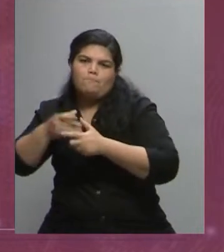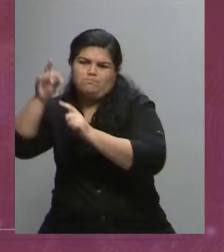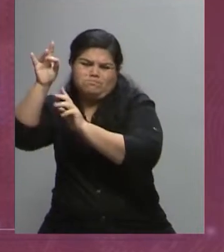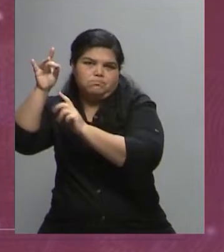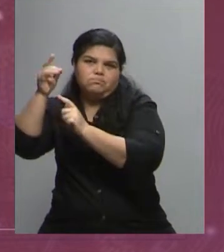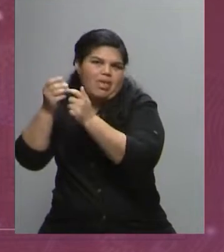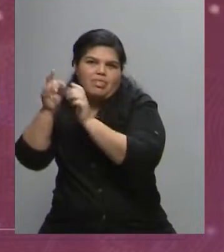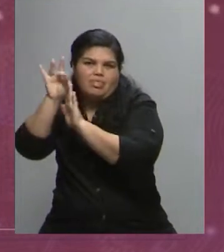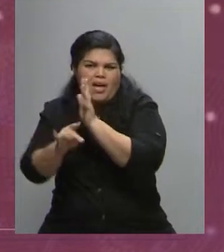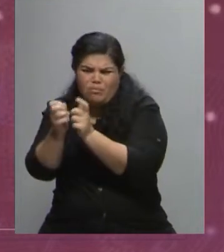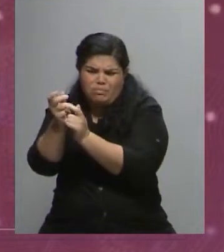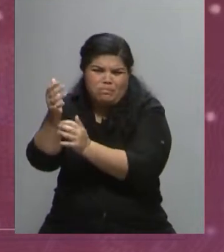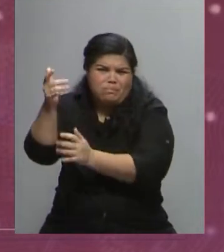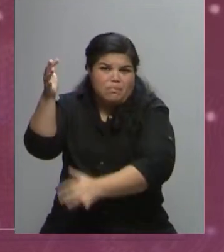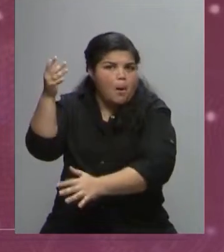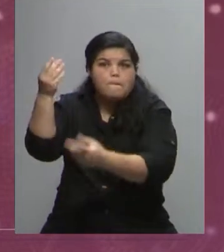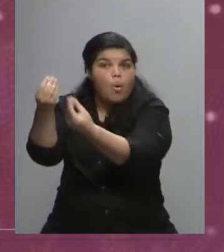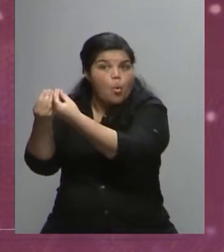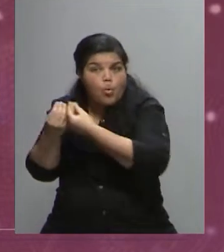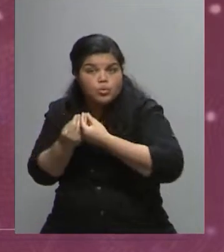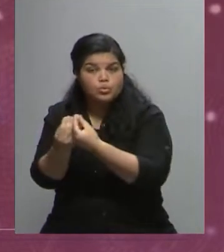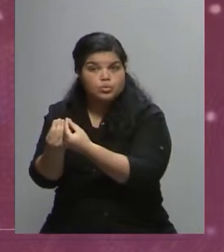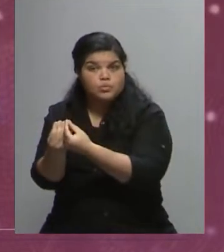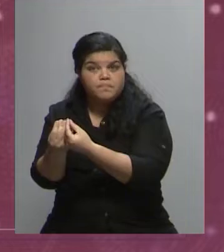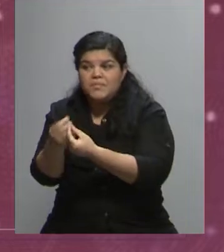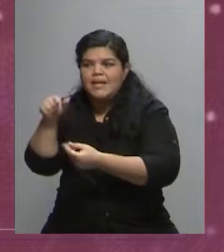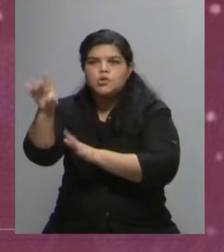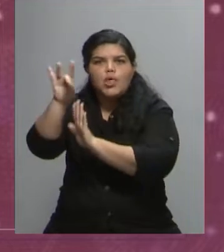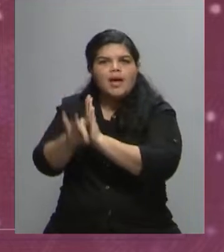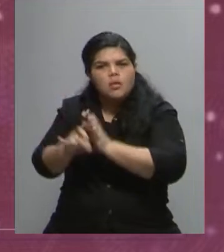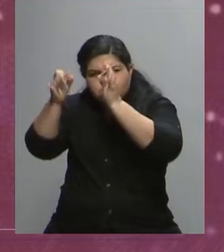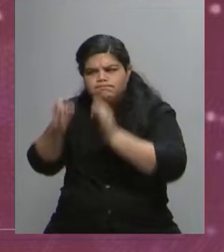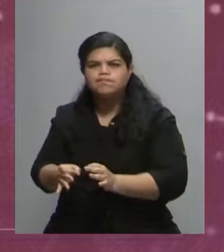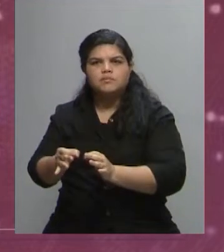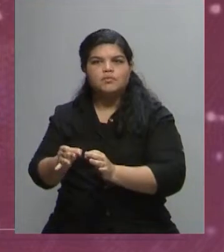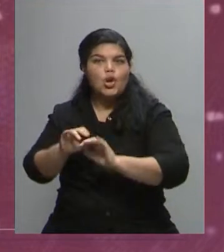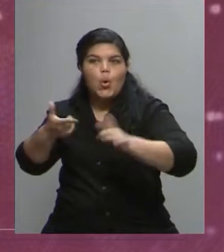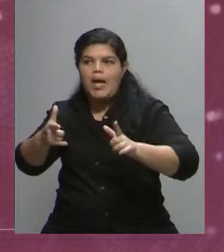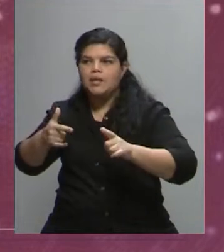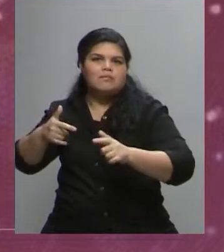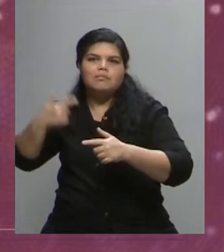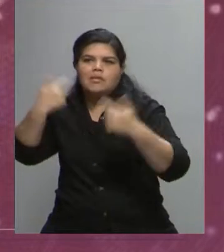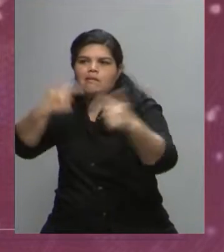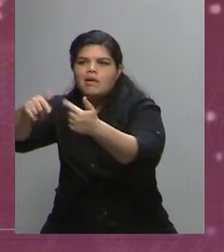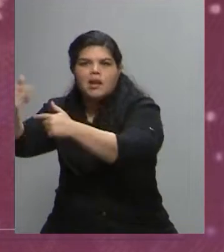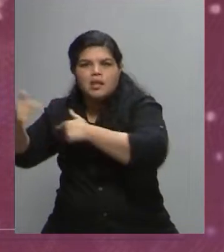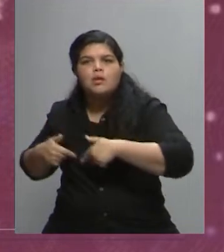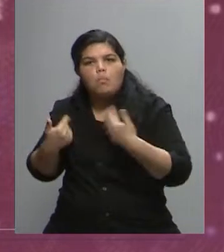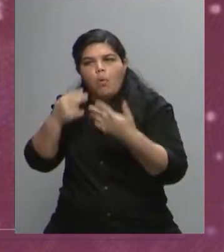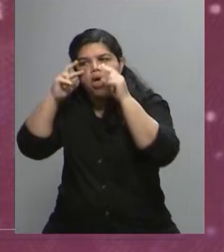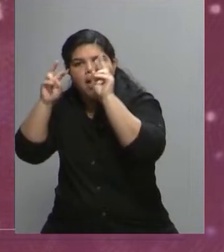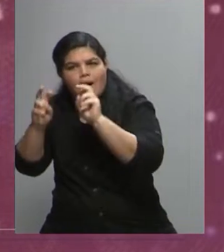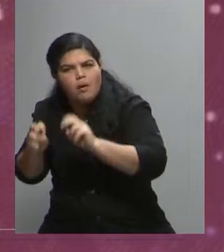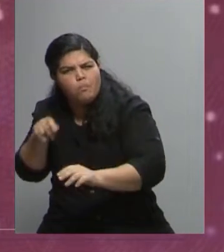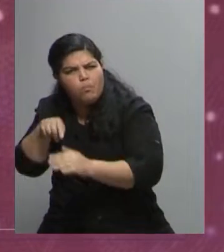principal desventaja, que es que son datos que no tienen una estructura trivial, entonces analizarlos no es tampoco una tarea trivial. ¿Cuál es el objetivo